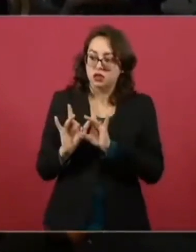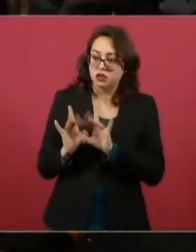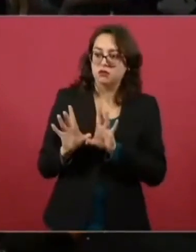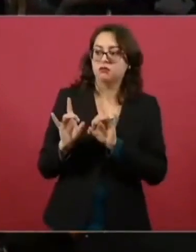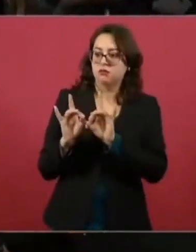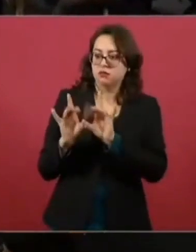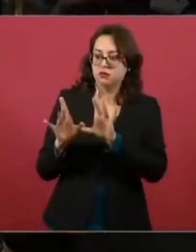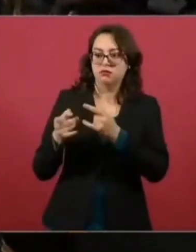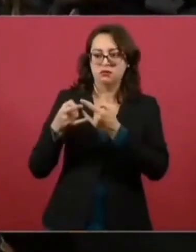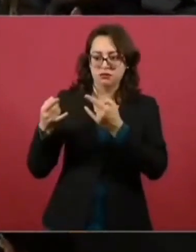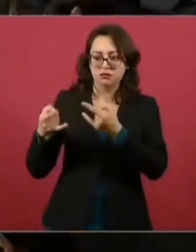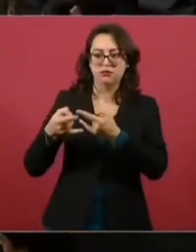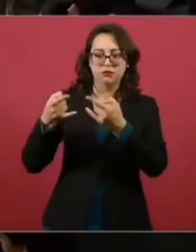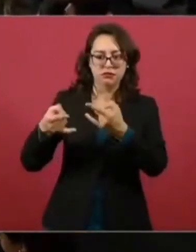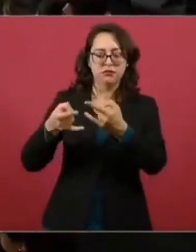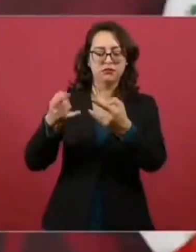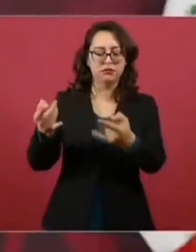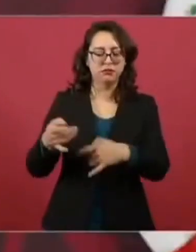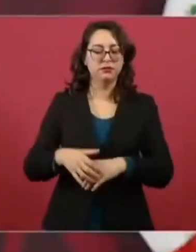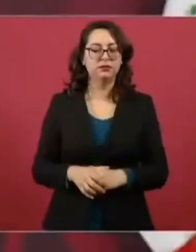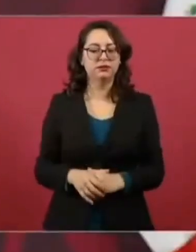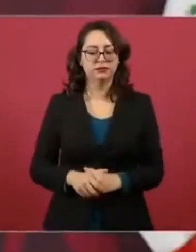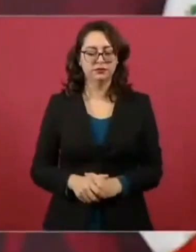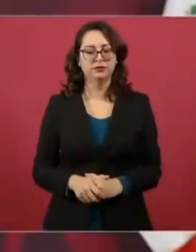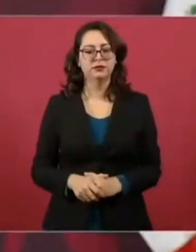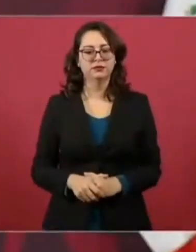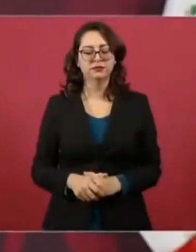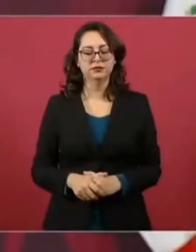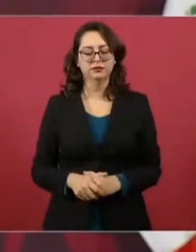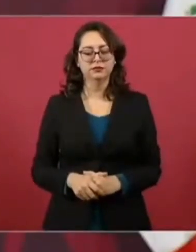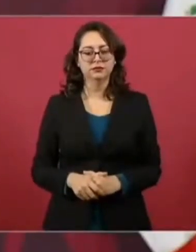Es que todos,